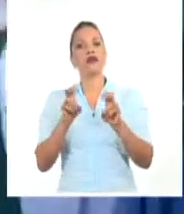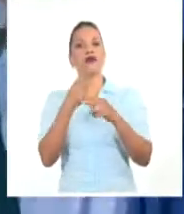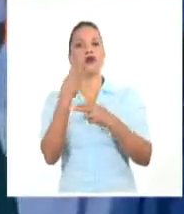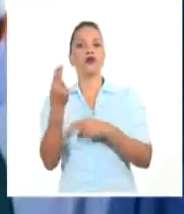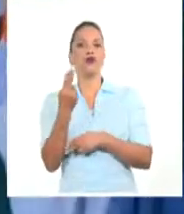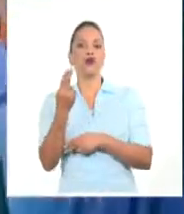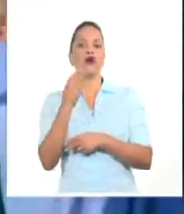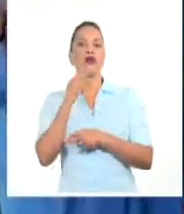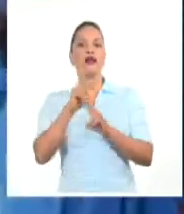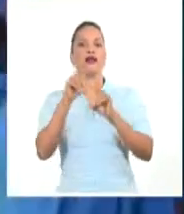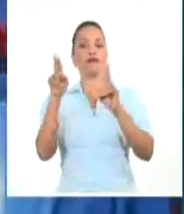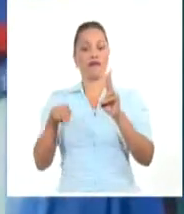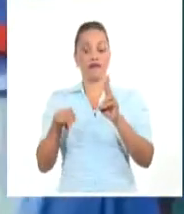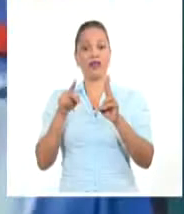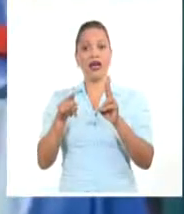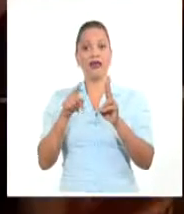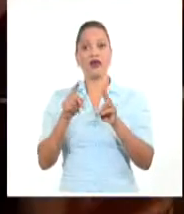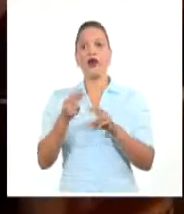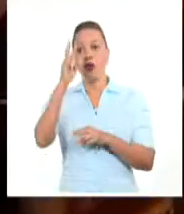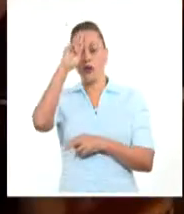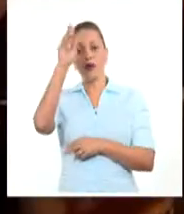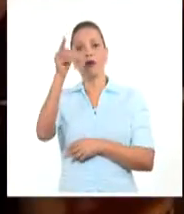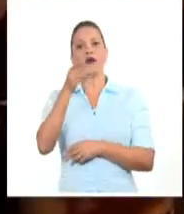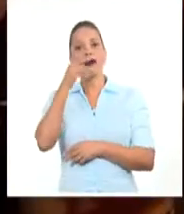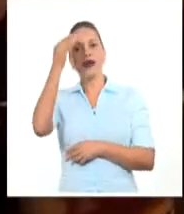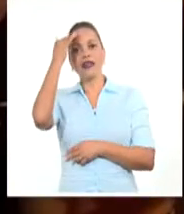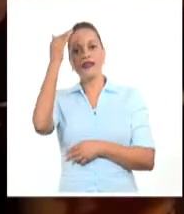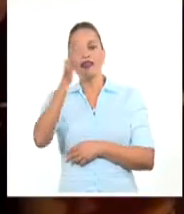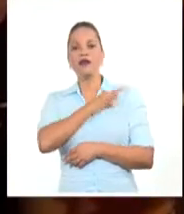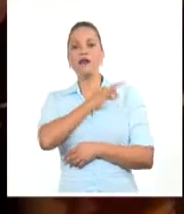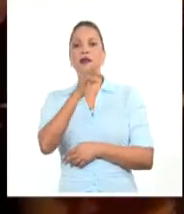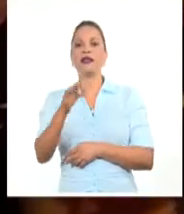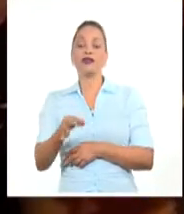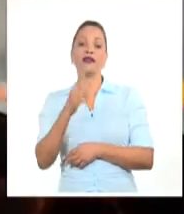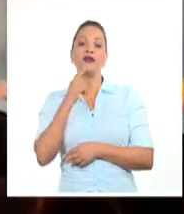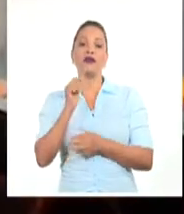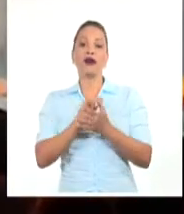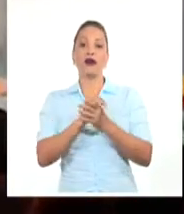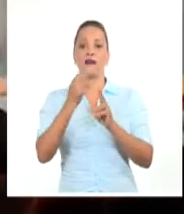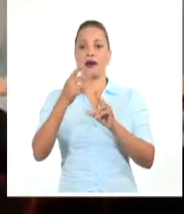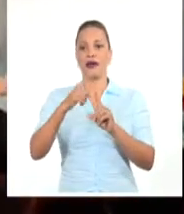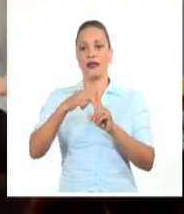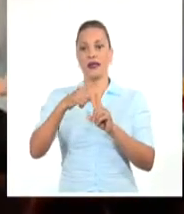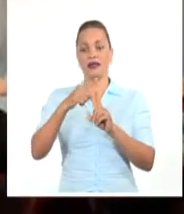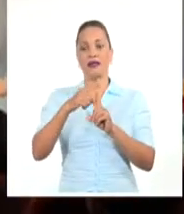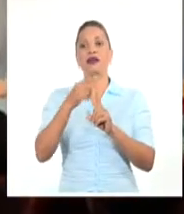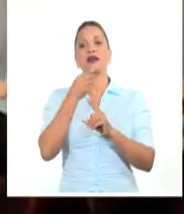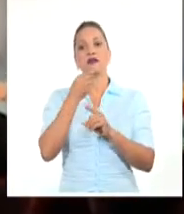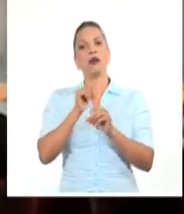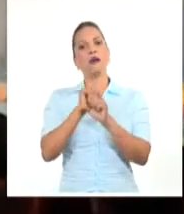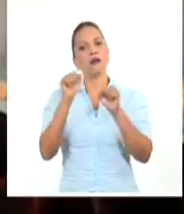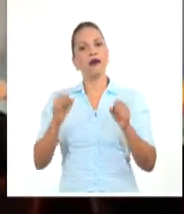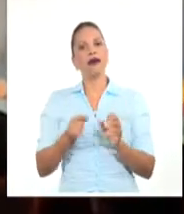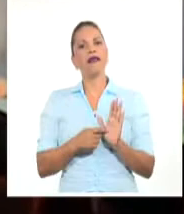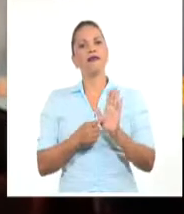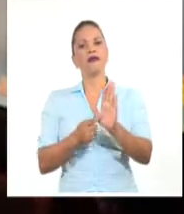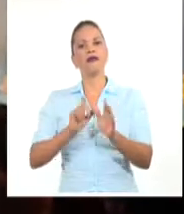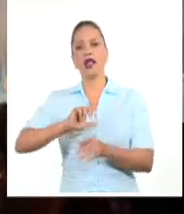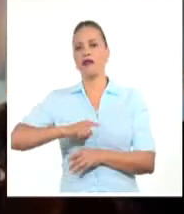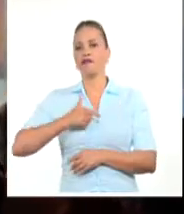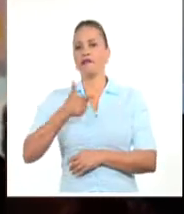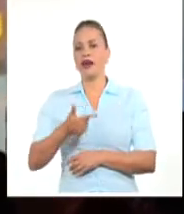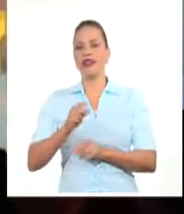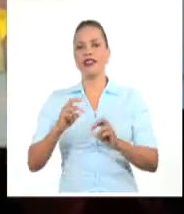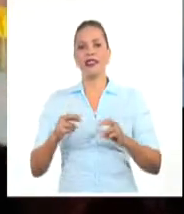programa del Festitín, los dominicanos agradecieron la invitación al evento matancero por la posibilidad de mostrar su arte